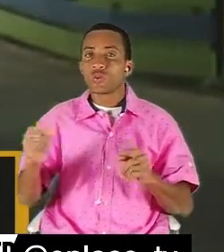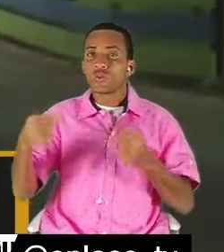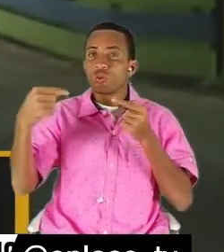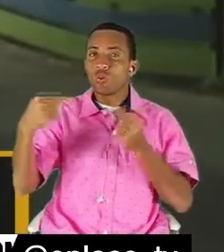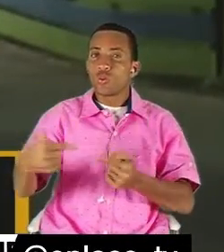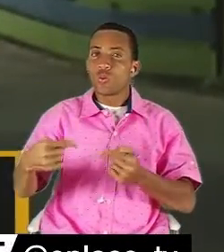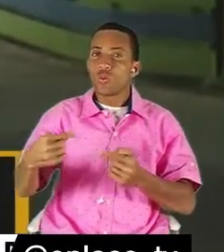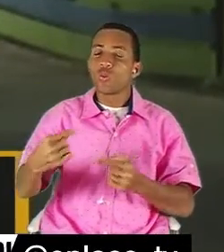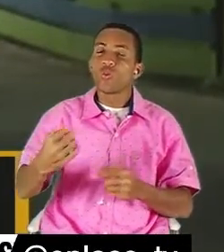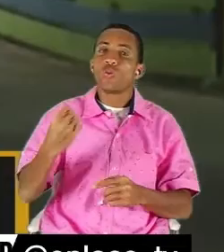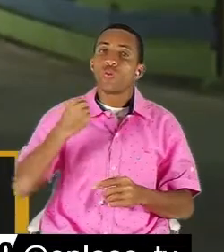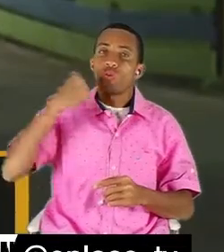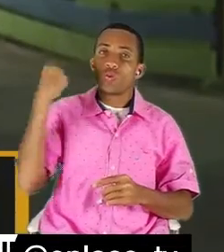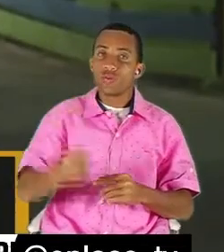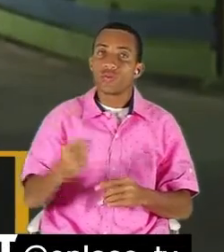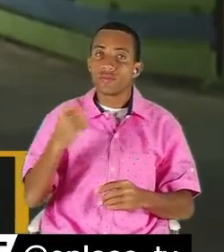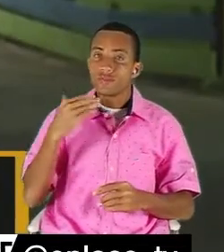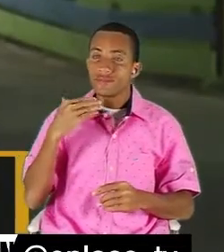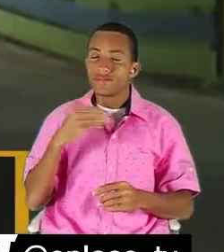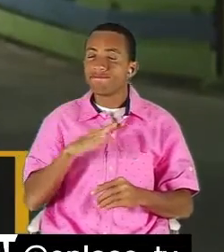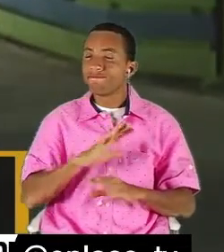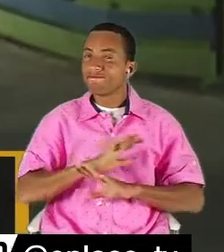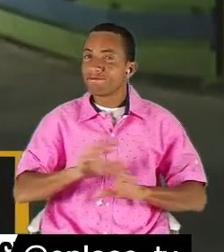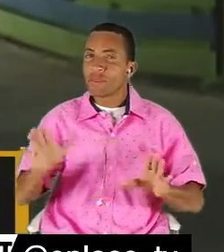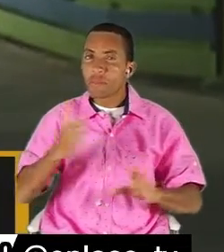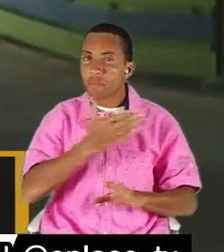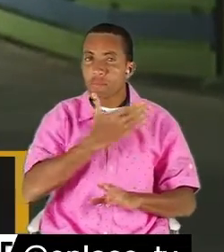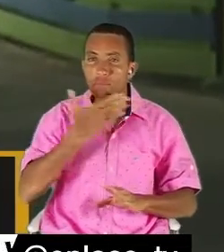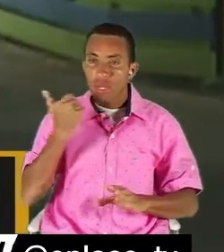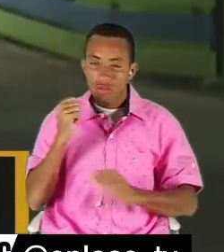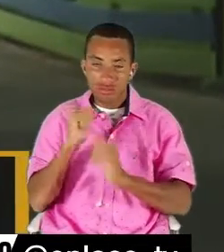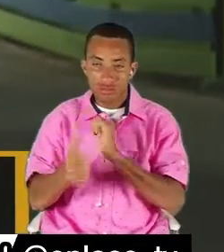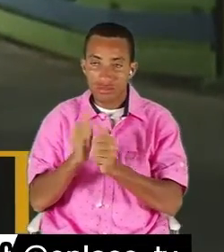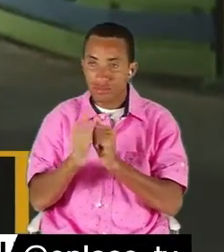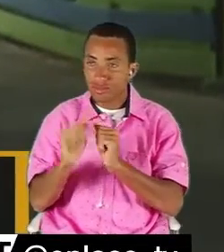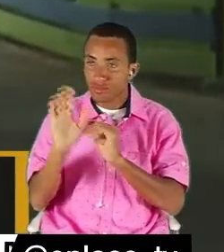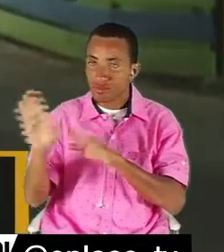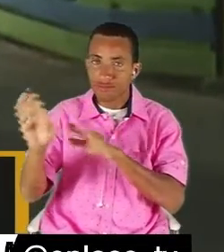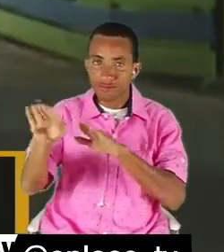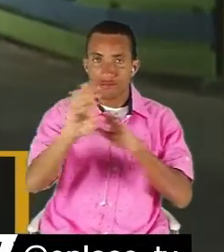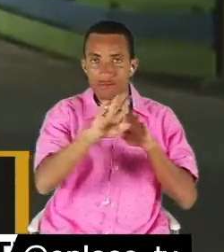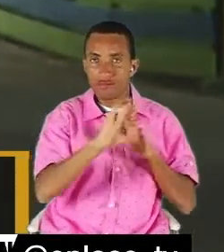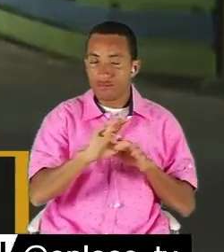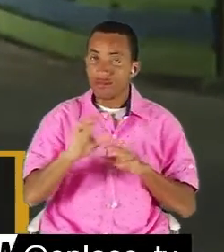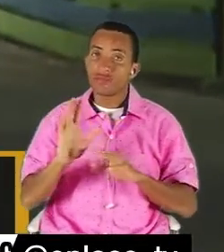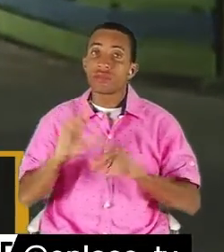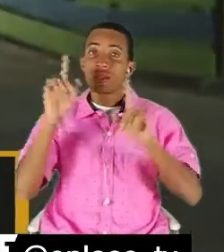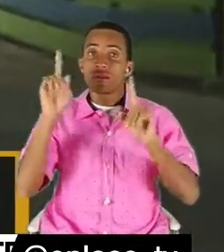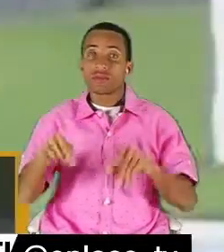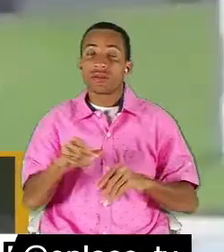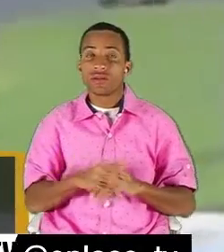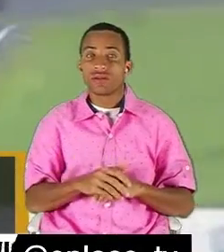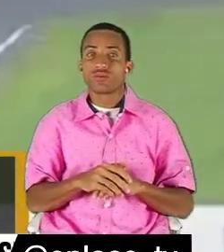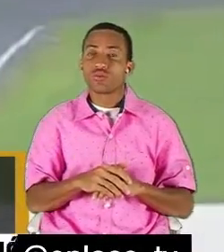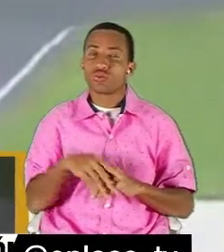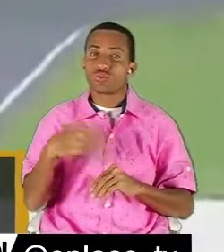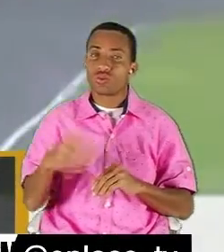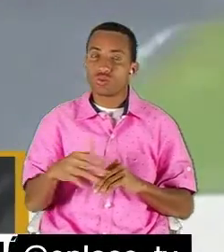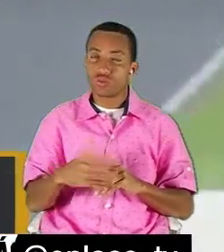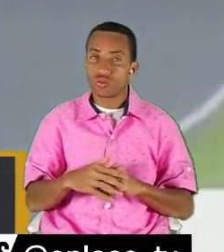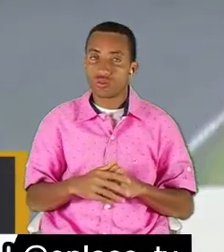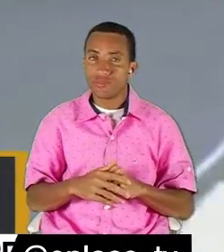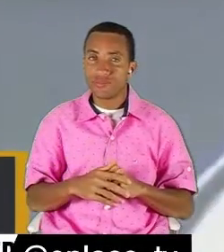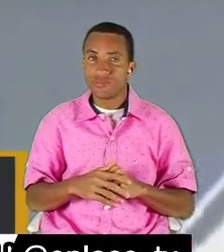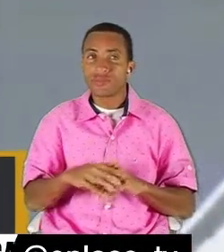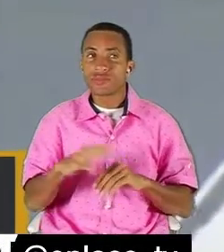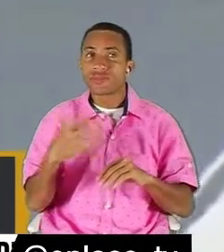están los mejores deportistas de cada delegación y pues donde se mostró mucho lo que